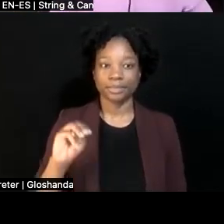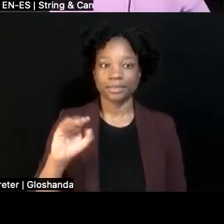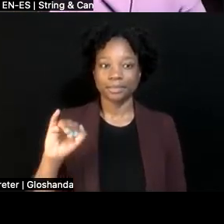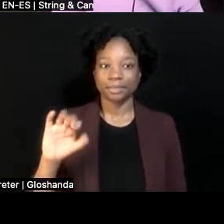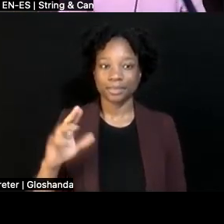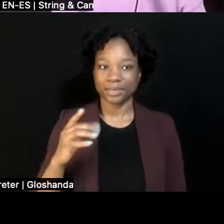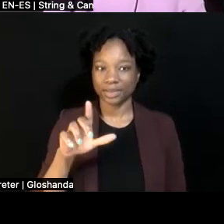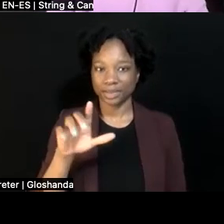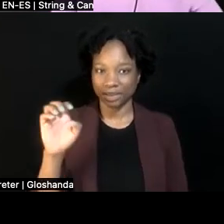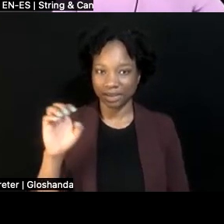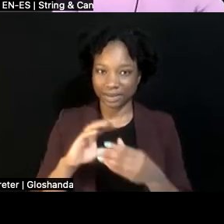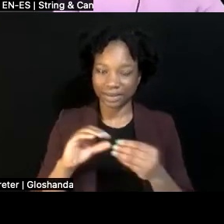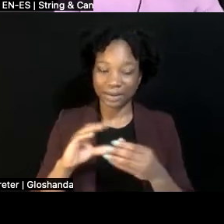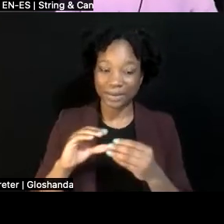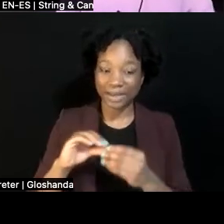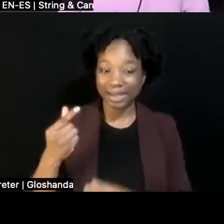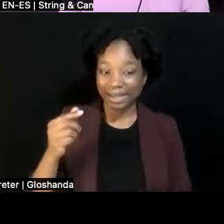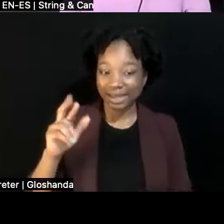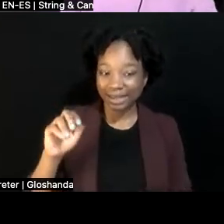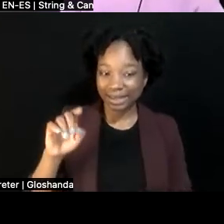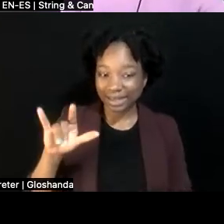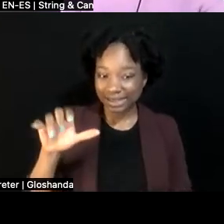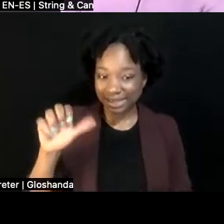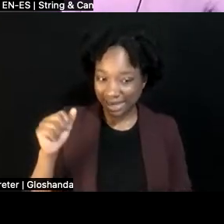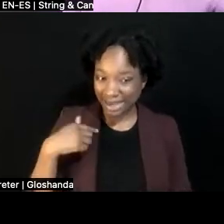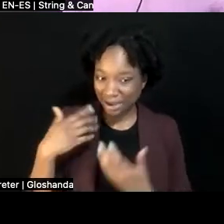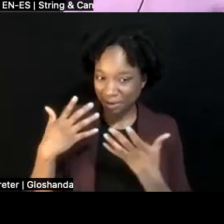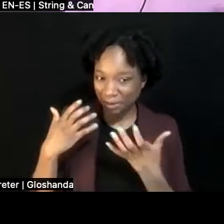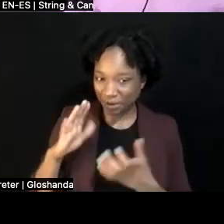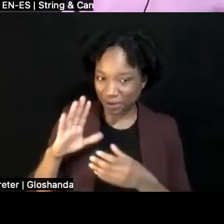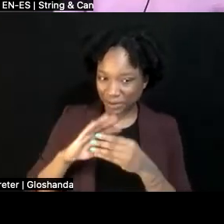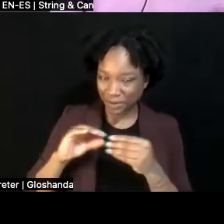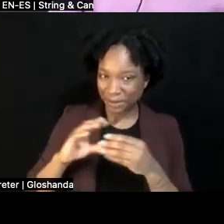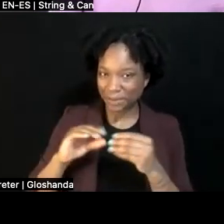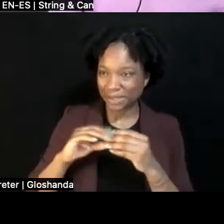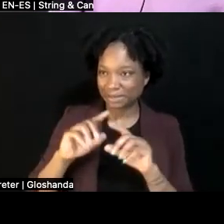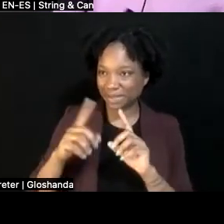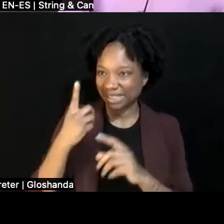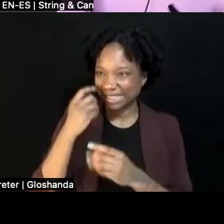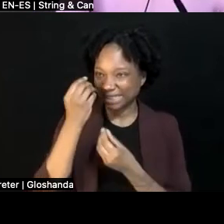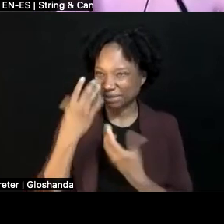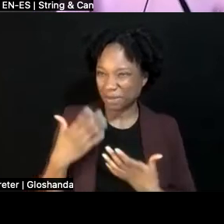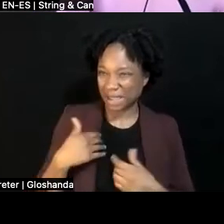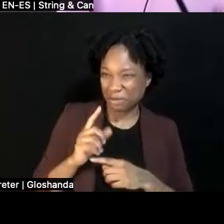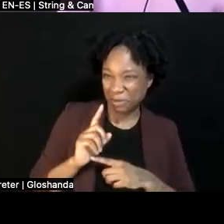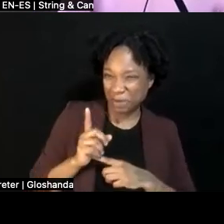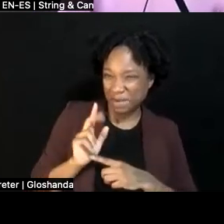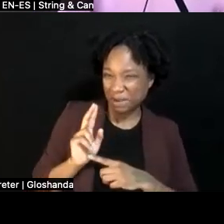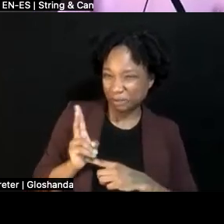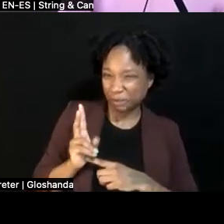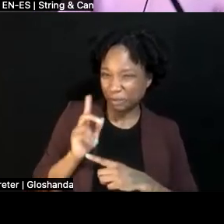Graciela, I want to hear from you, but I've been updated that we only have about a minute or two left to speak amongst